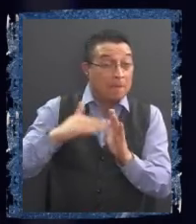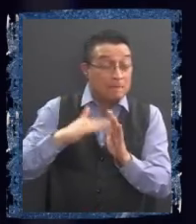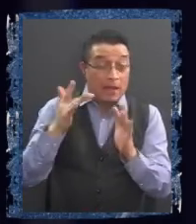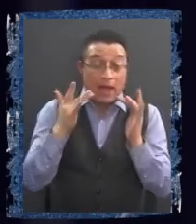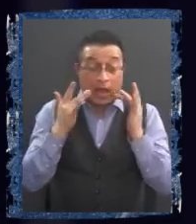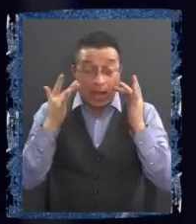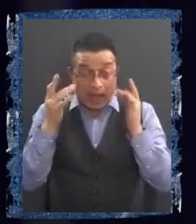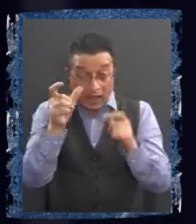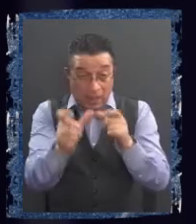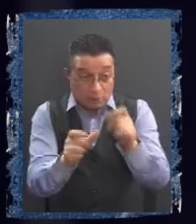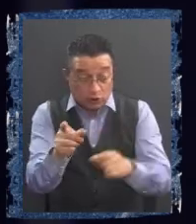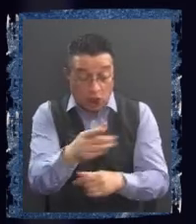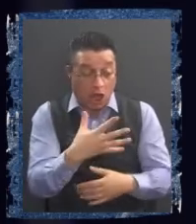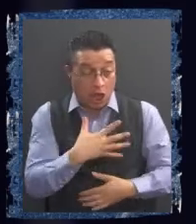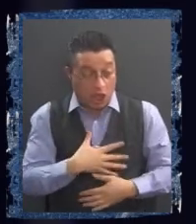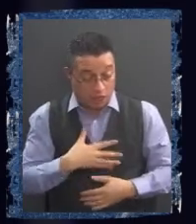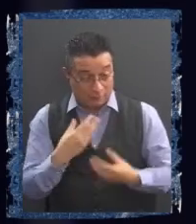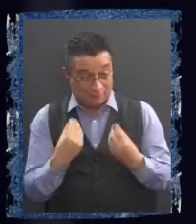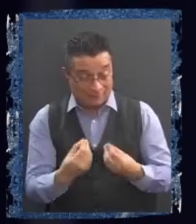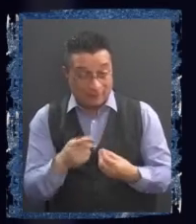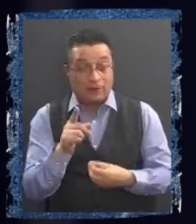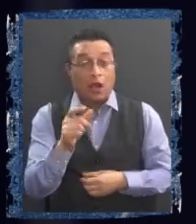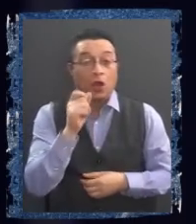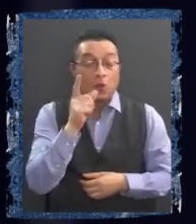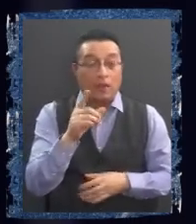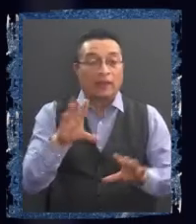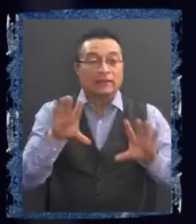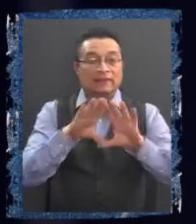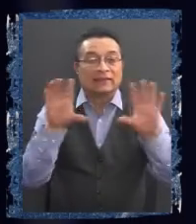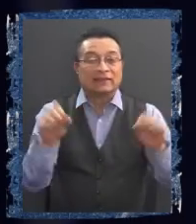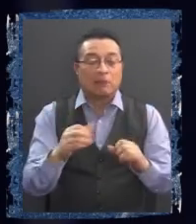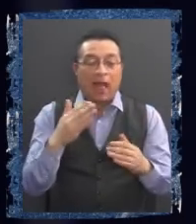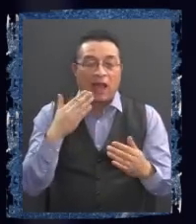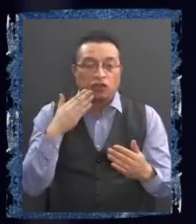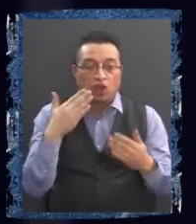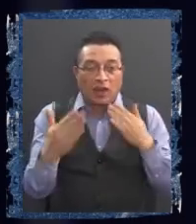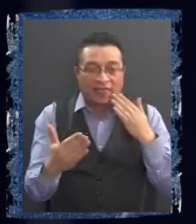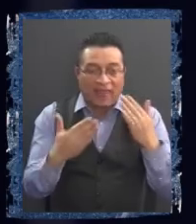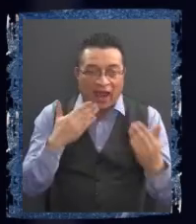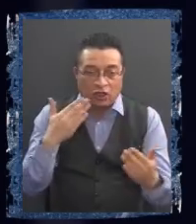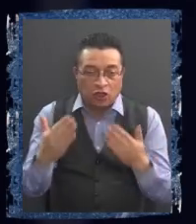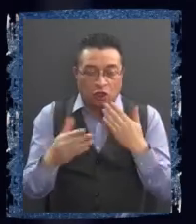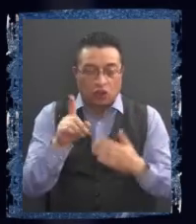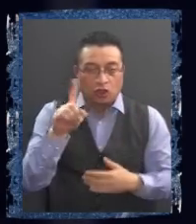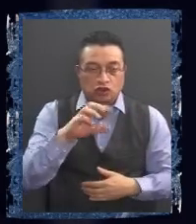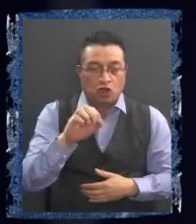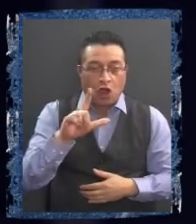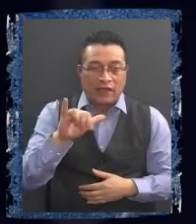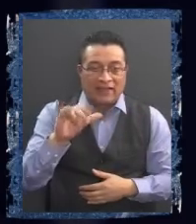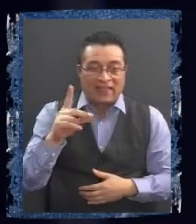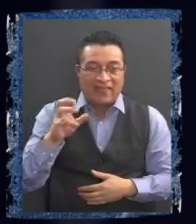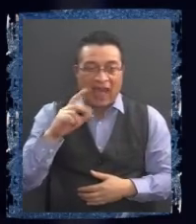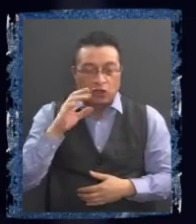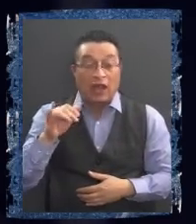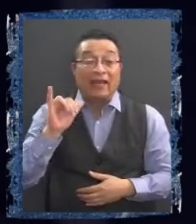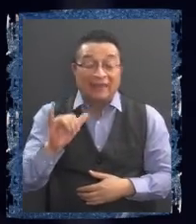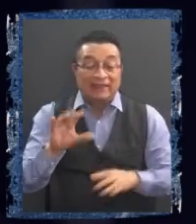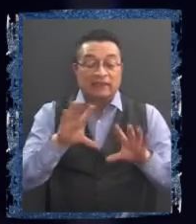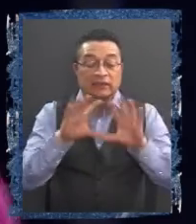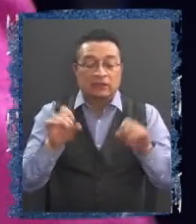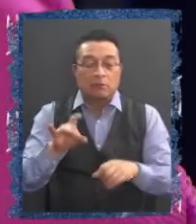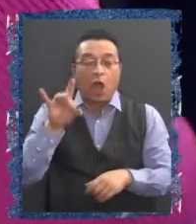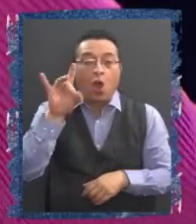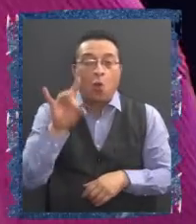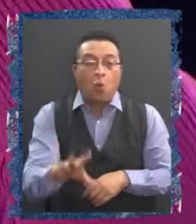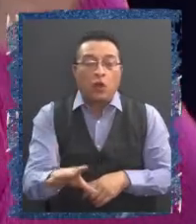personas, son aquellos que tienen sistemas solidarios y únicos. Ya. Eso no significa